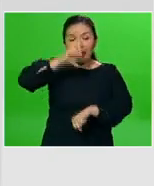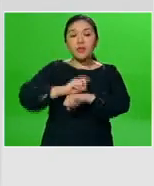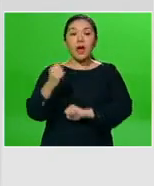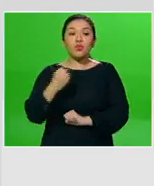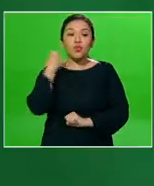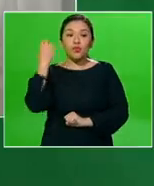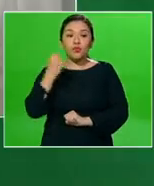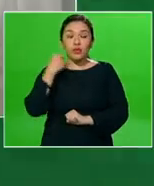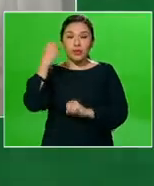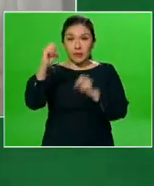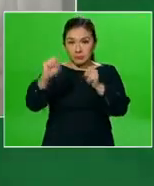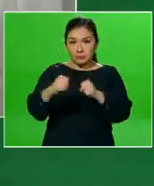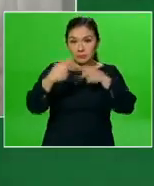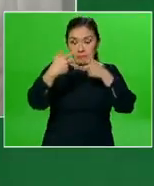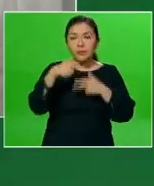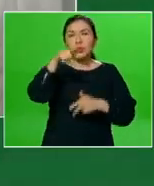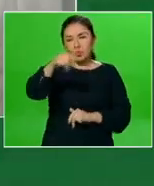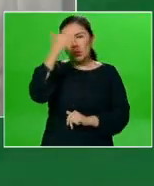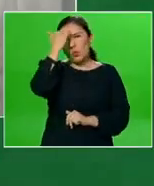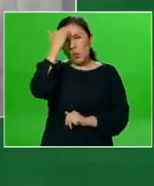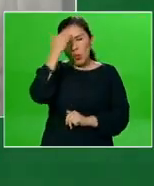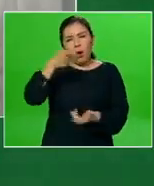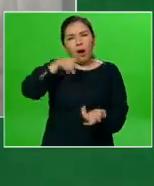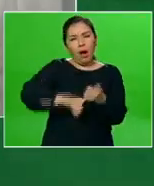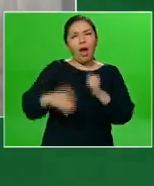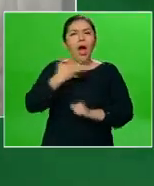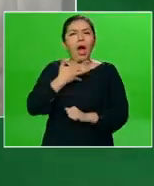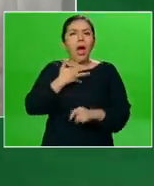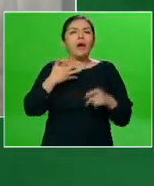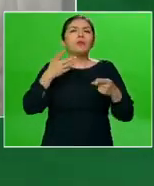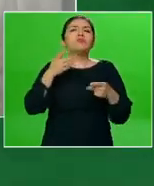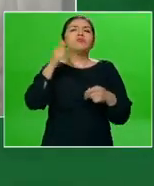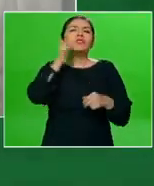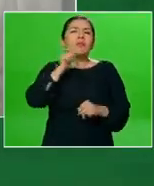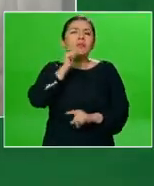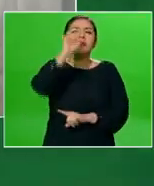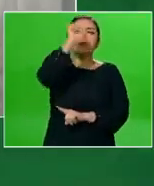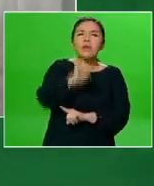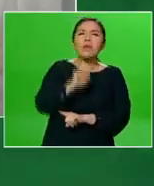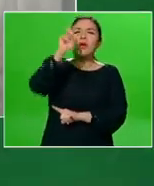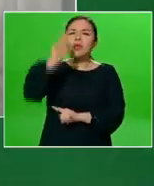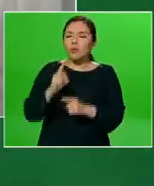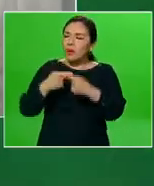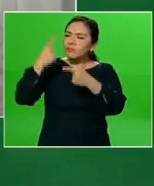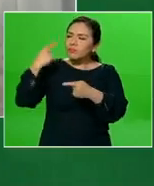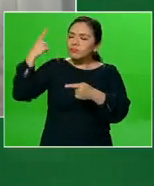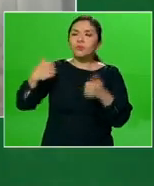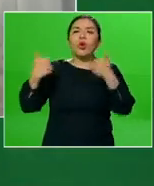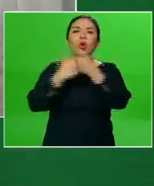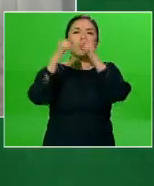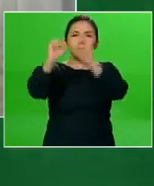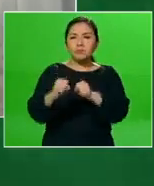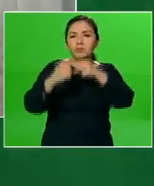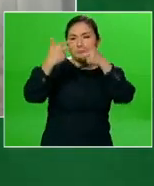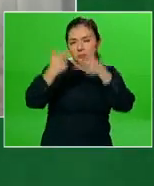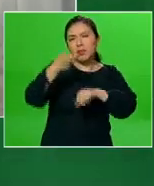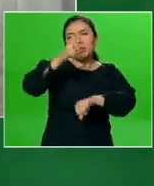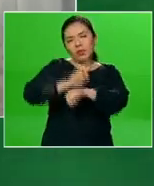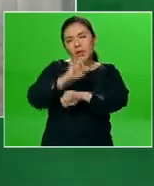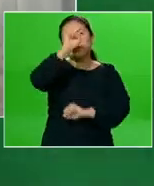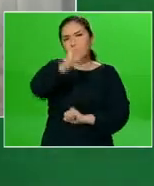virtual como ustedes saben tenemos algunos fines de semana utilizando la modalidad virtual para sábado para domingo